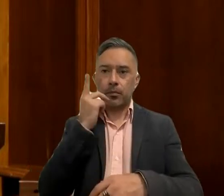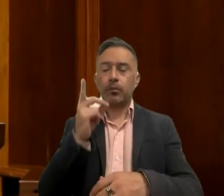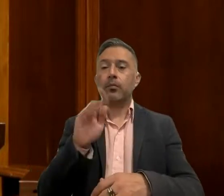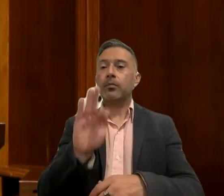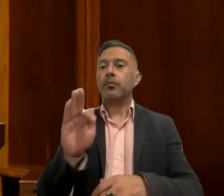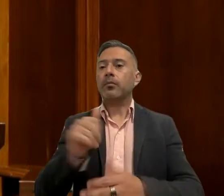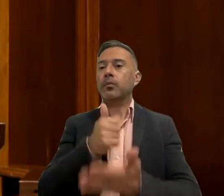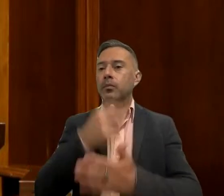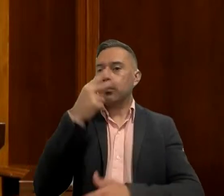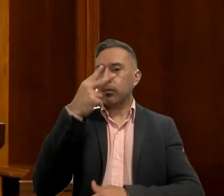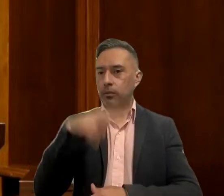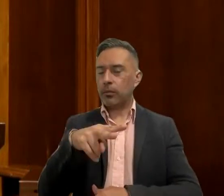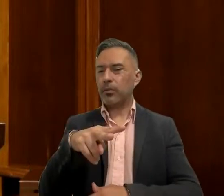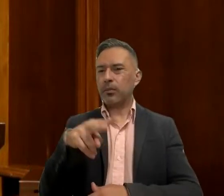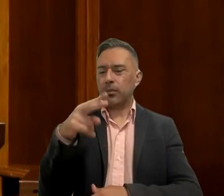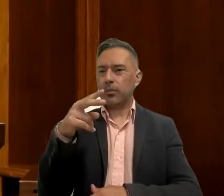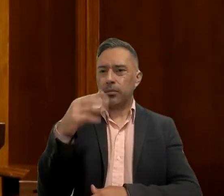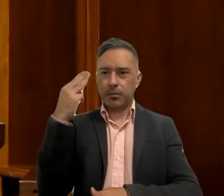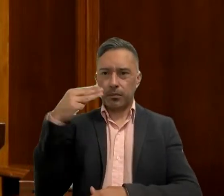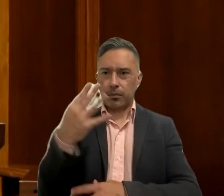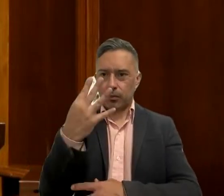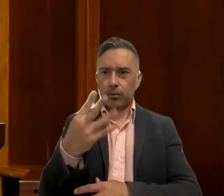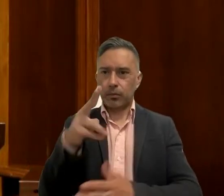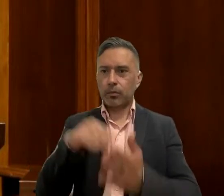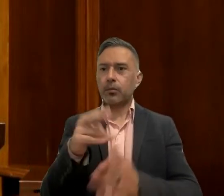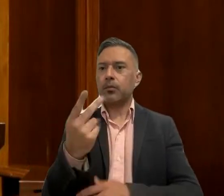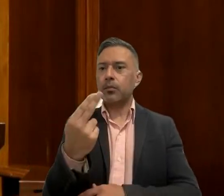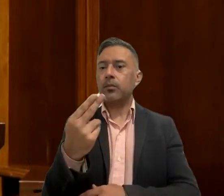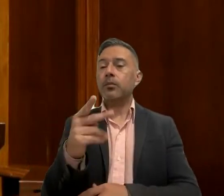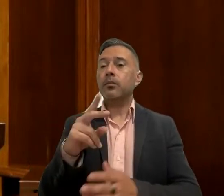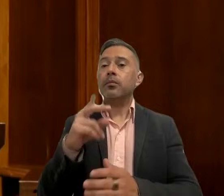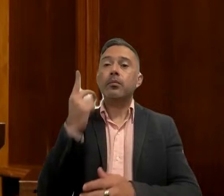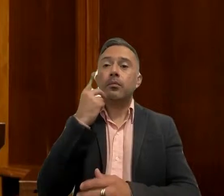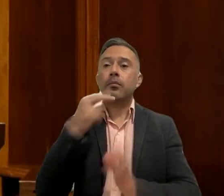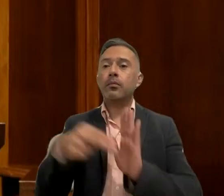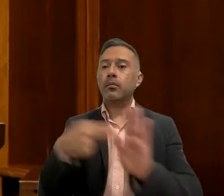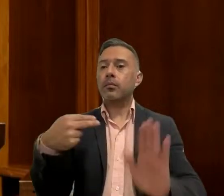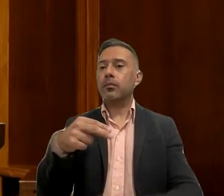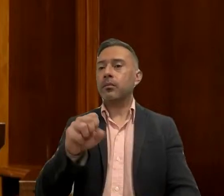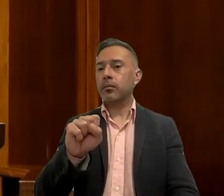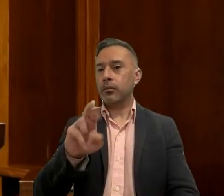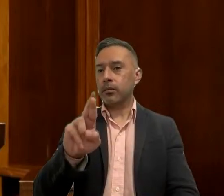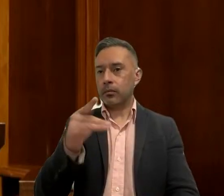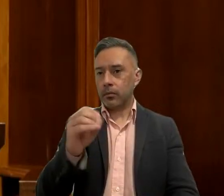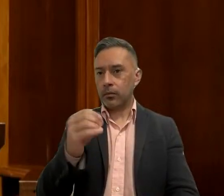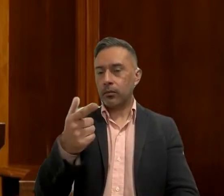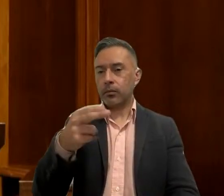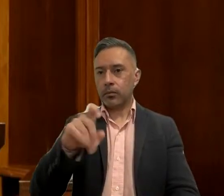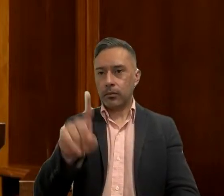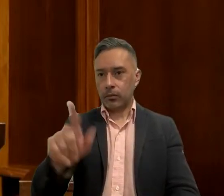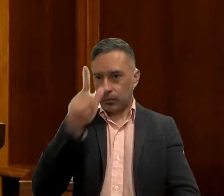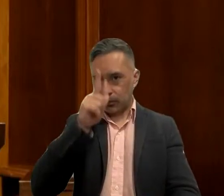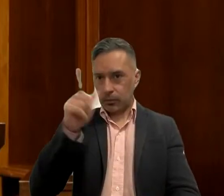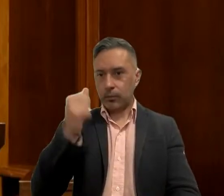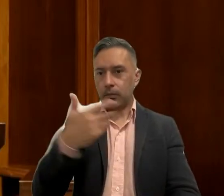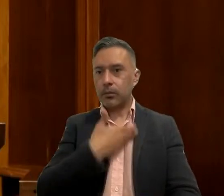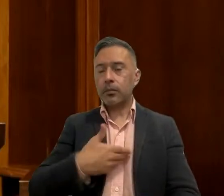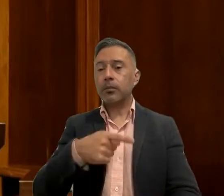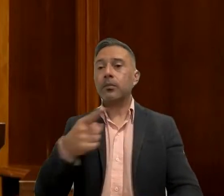de 2025, firman diputado Sergio Carlos Gutiérrez Luna, presidente; diputada